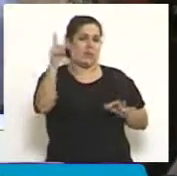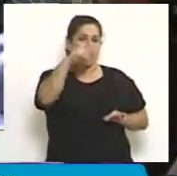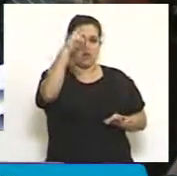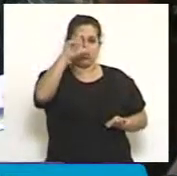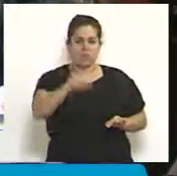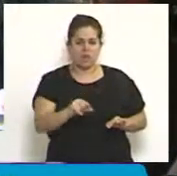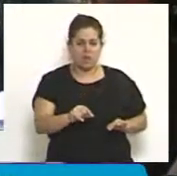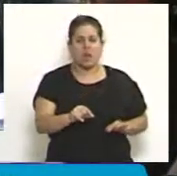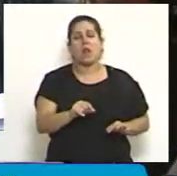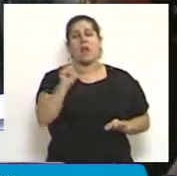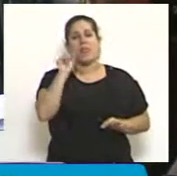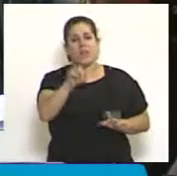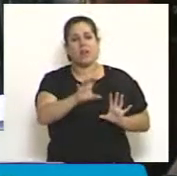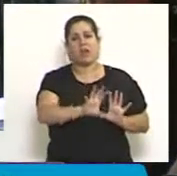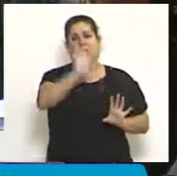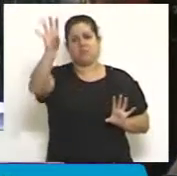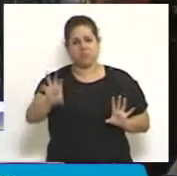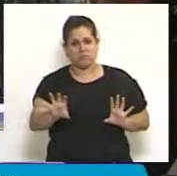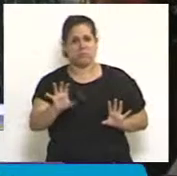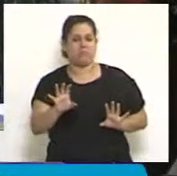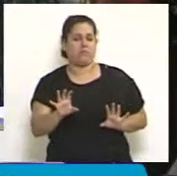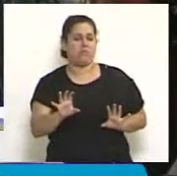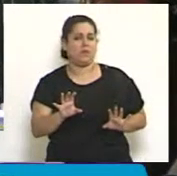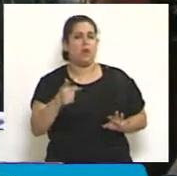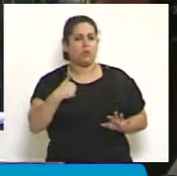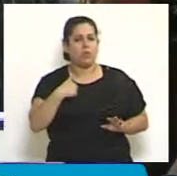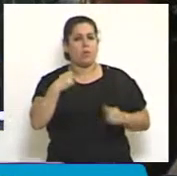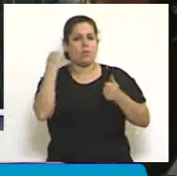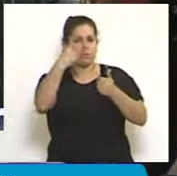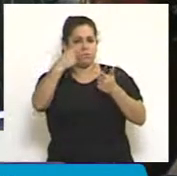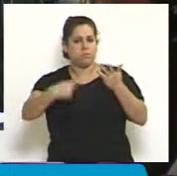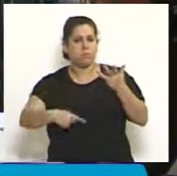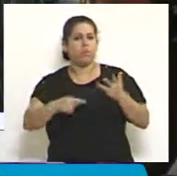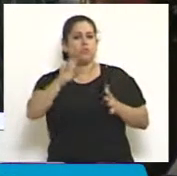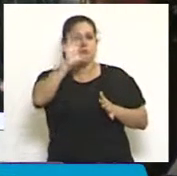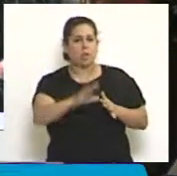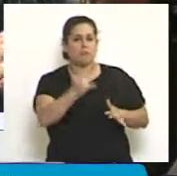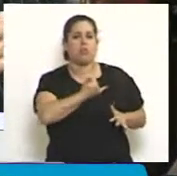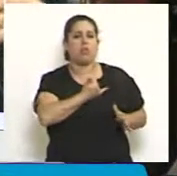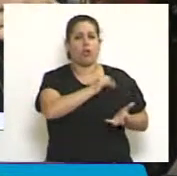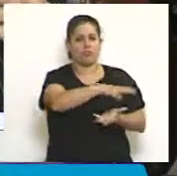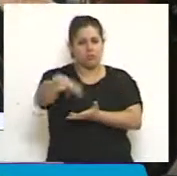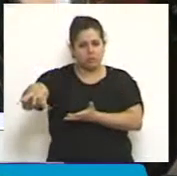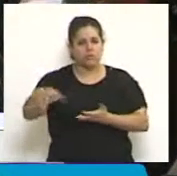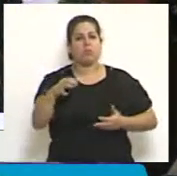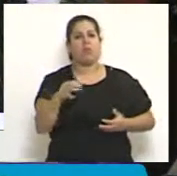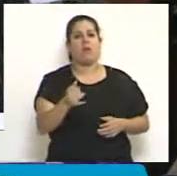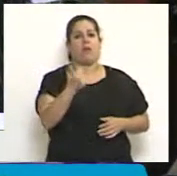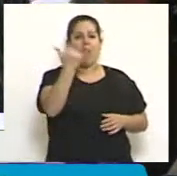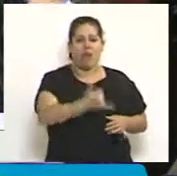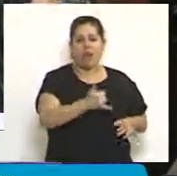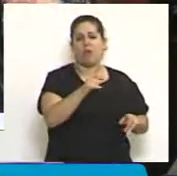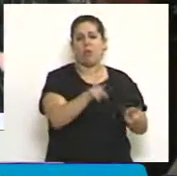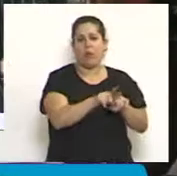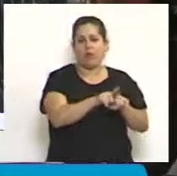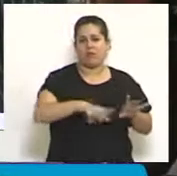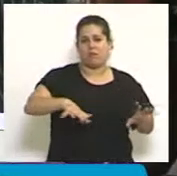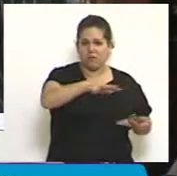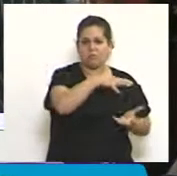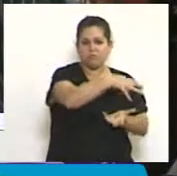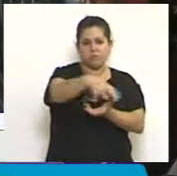sus modificaciones conforme con lo dispuesto en el artículo 1027 y los previstos en leyes que le atribuyan